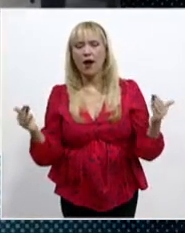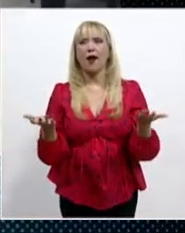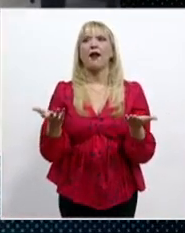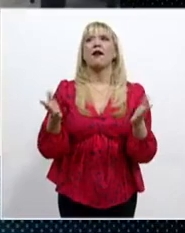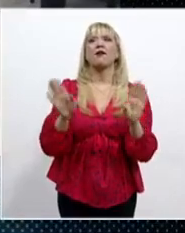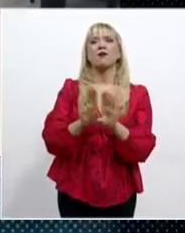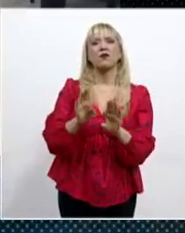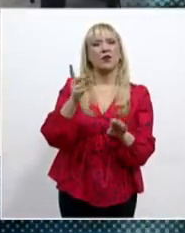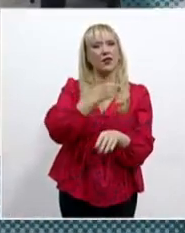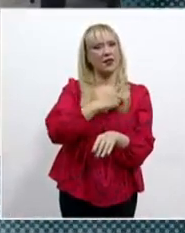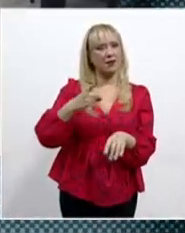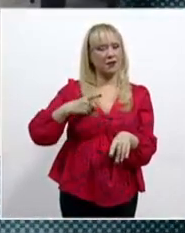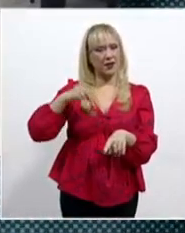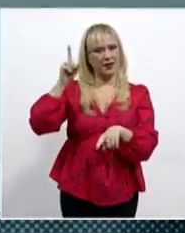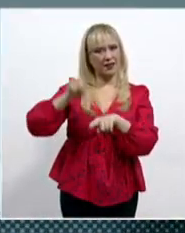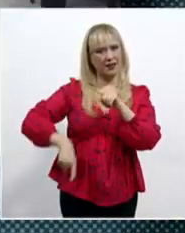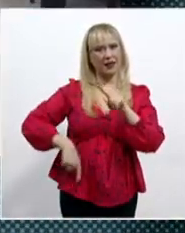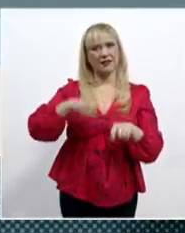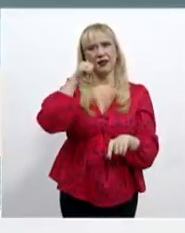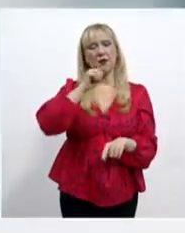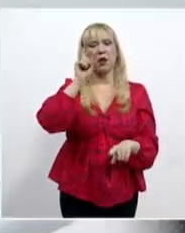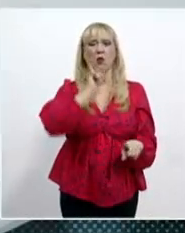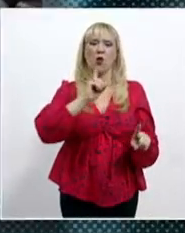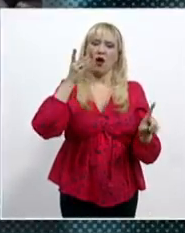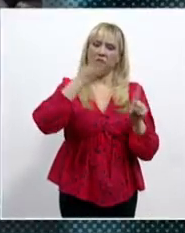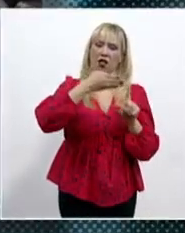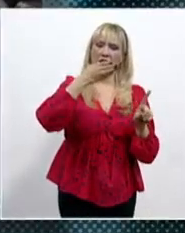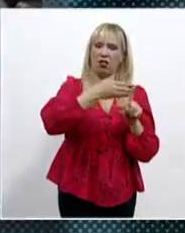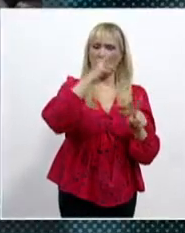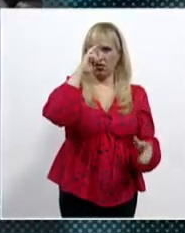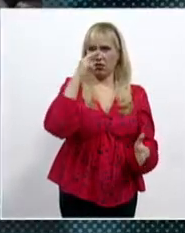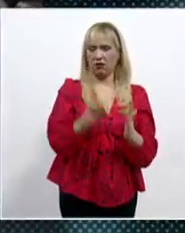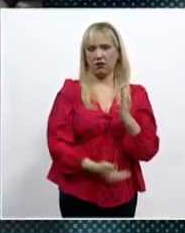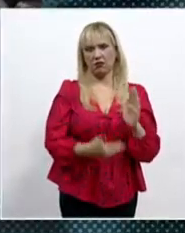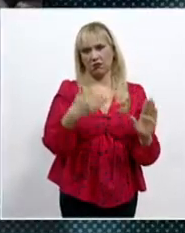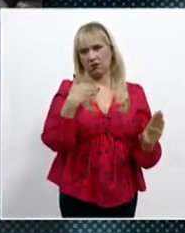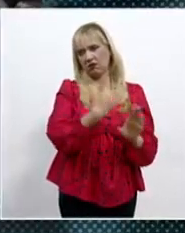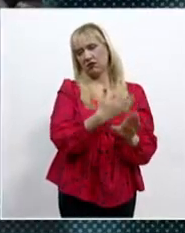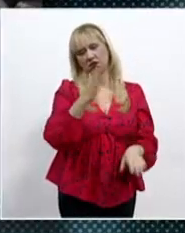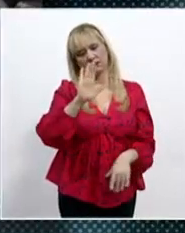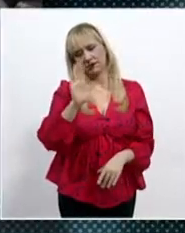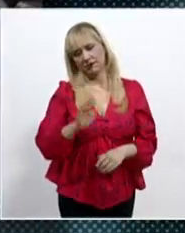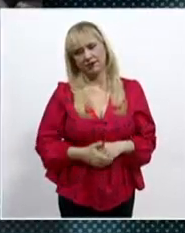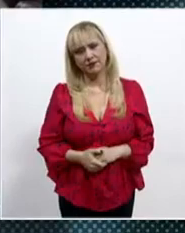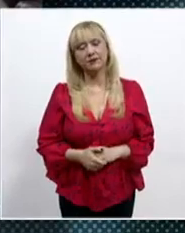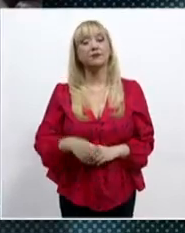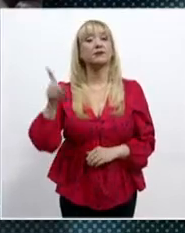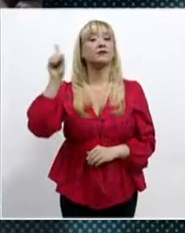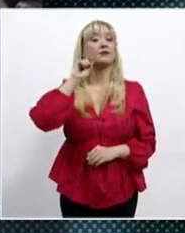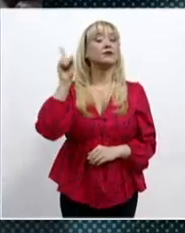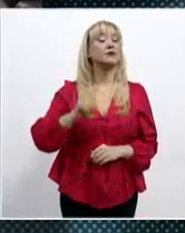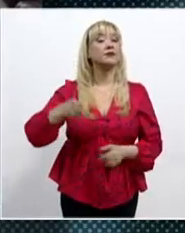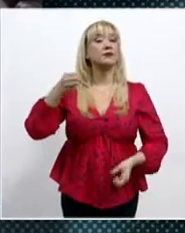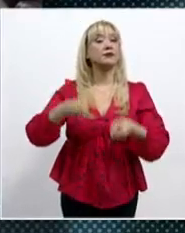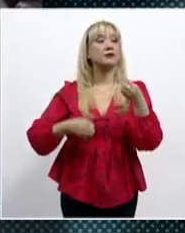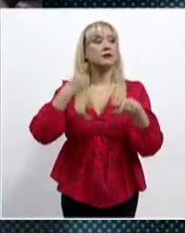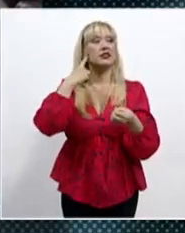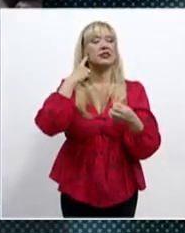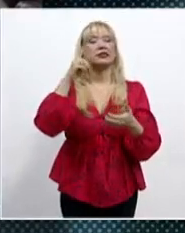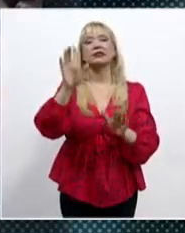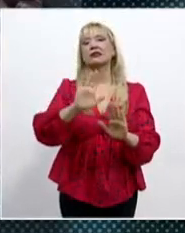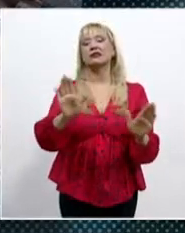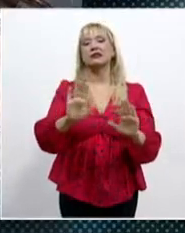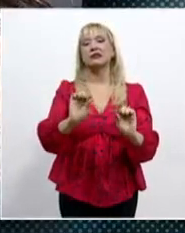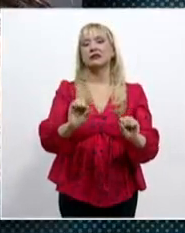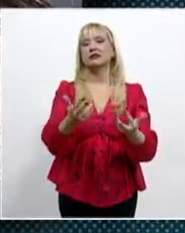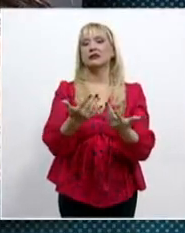a erradicar la violencia de género. El Tribunal Superior de Justicia de Zacatecas suspendió los plazos y términos